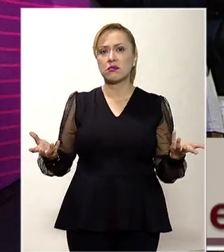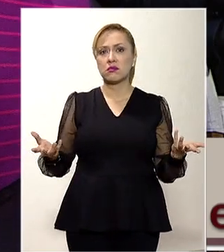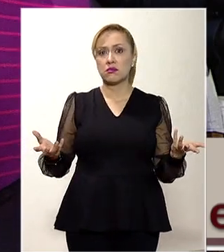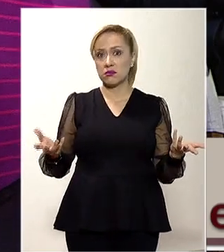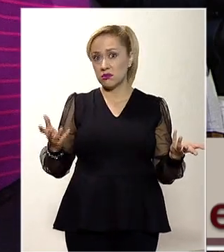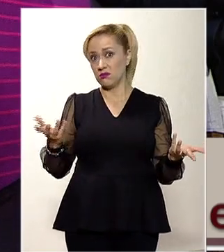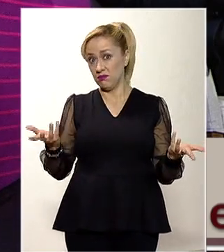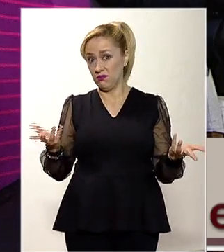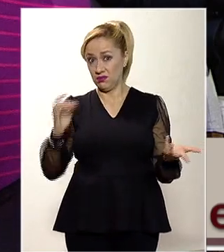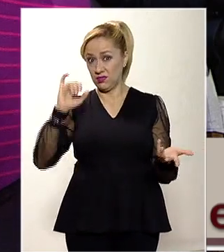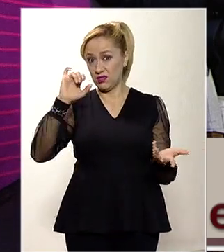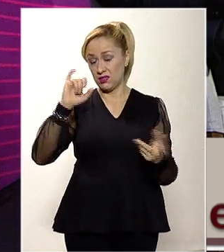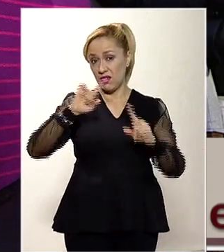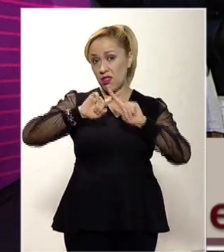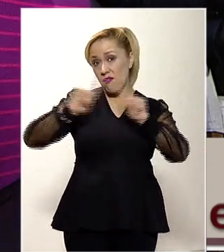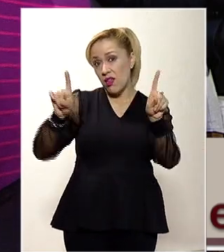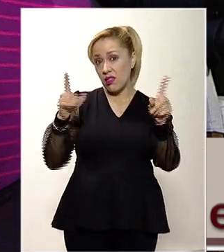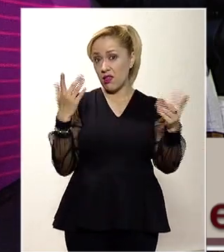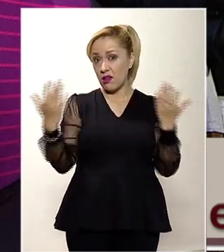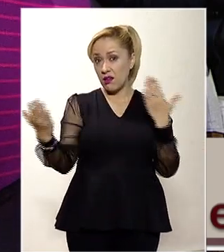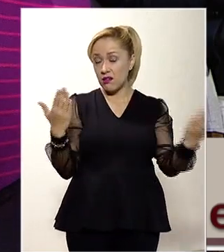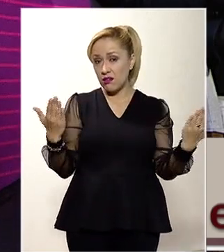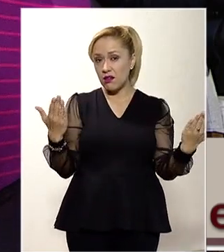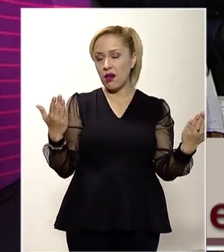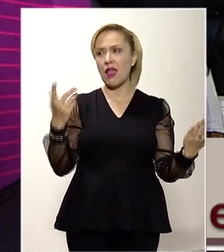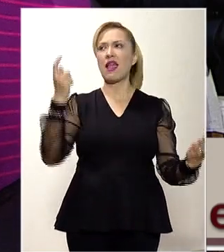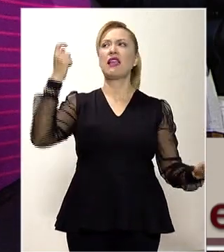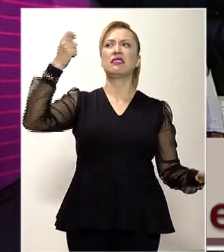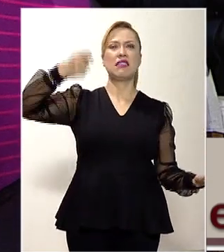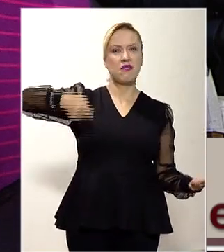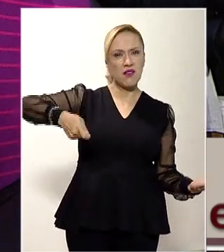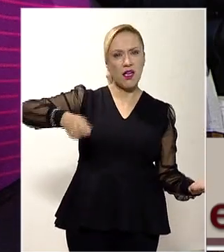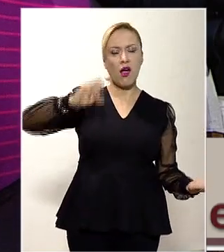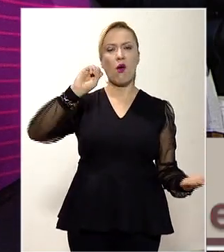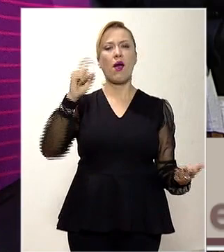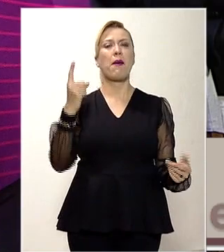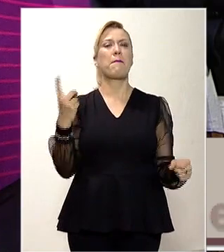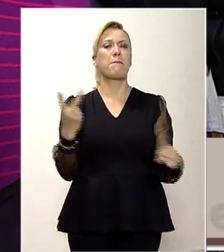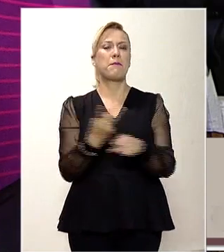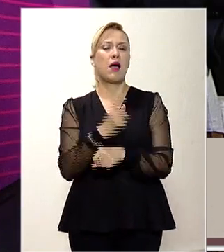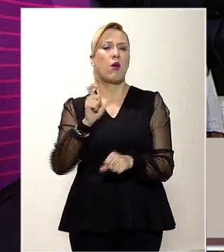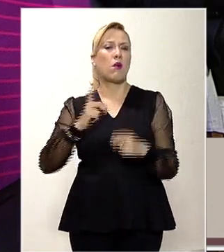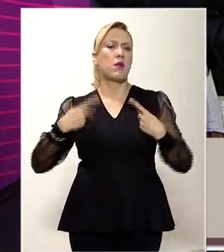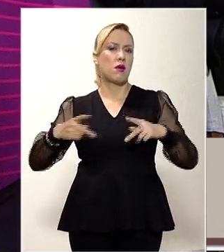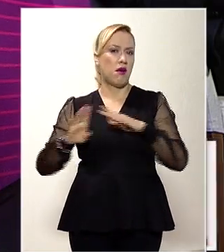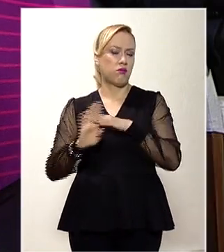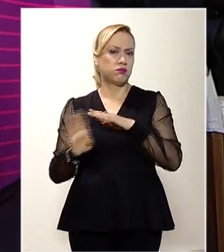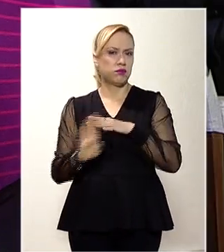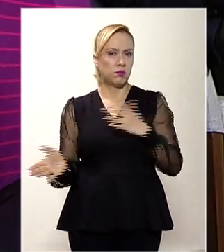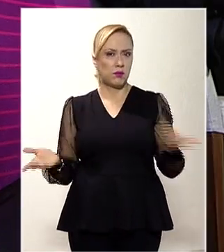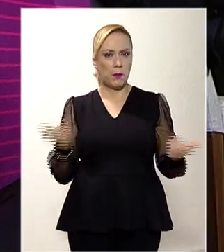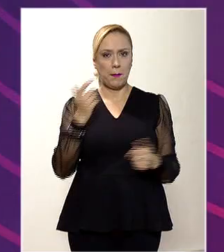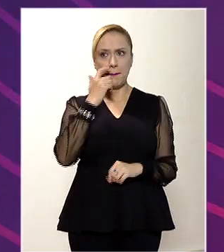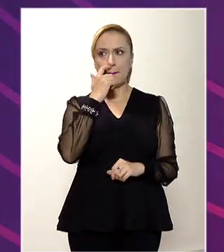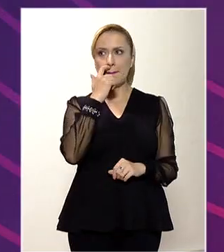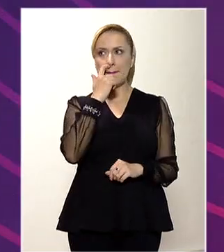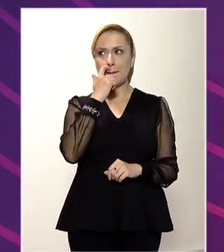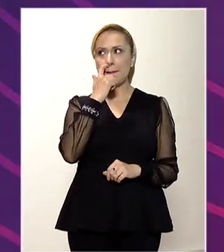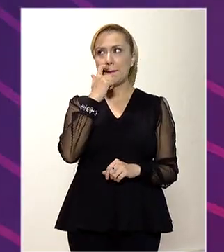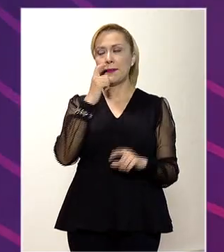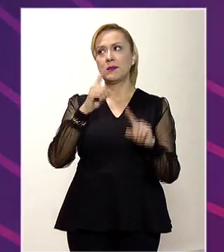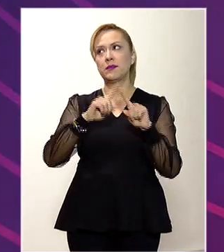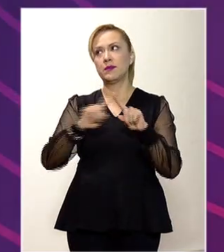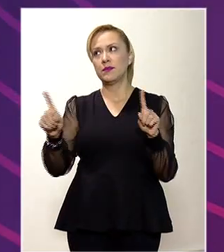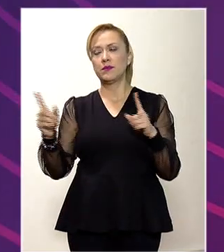hacer con un enfoque diferencial? Mm, ¿Y qué significa o qué ocurre en los casos de migrantes? ya. El enfoque